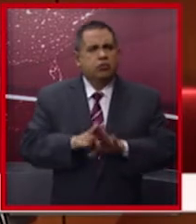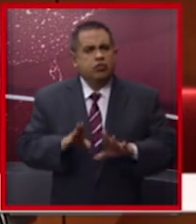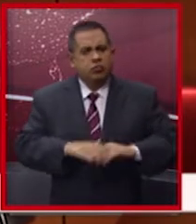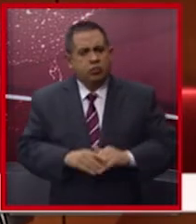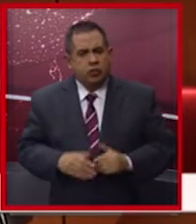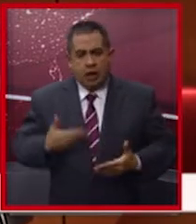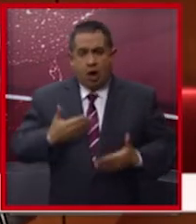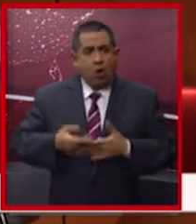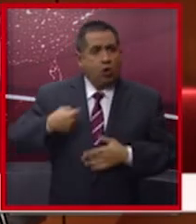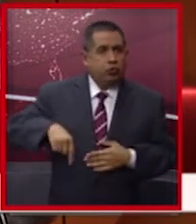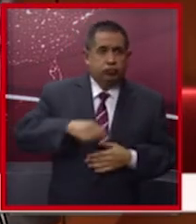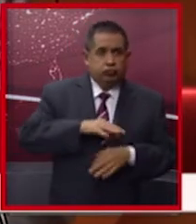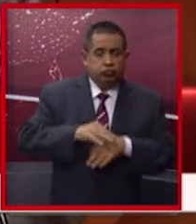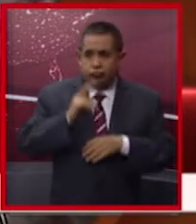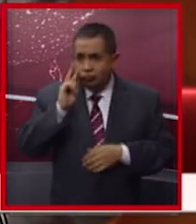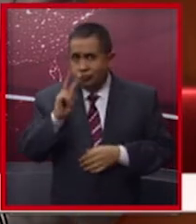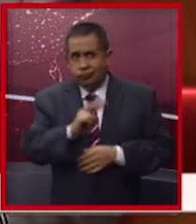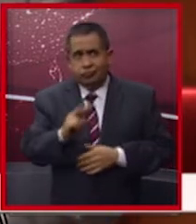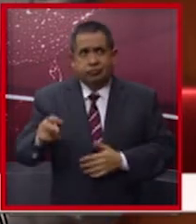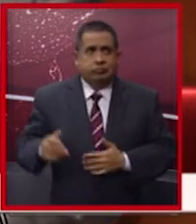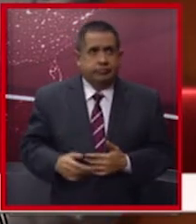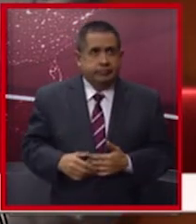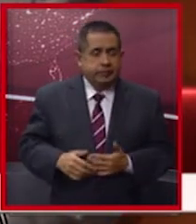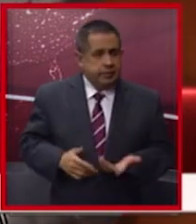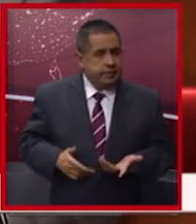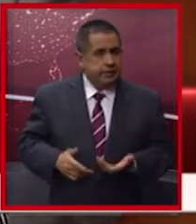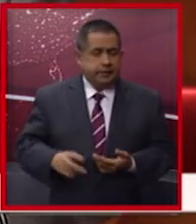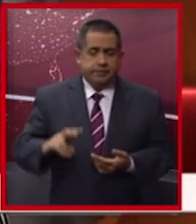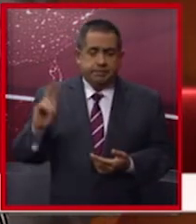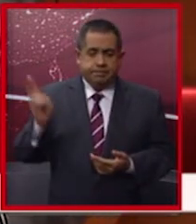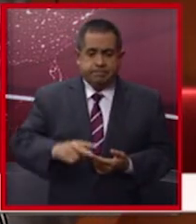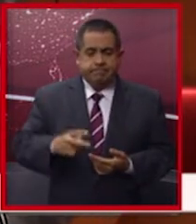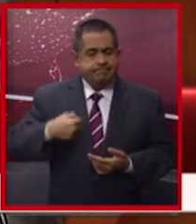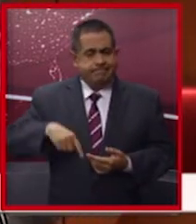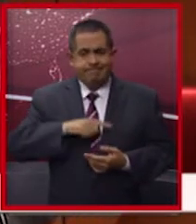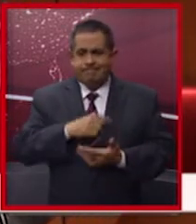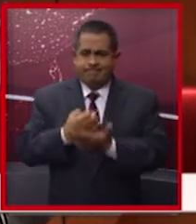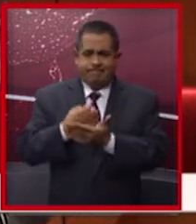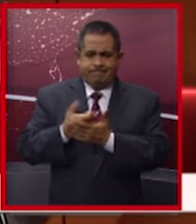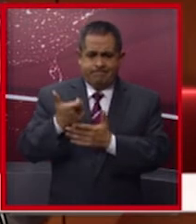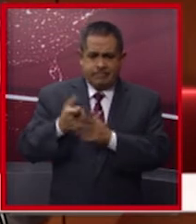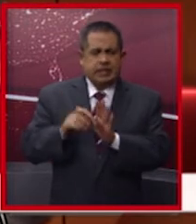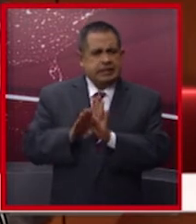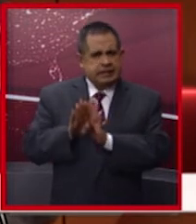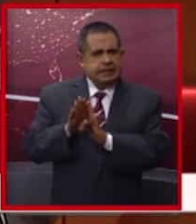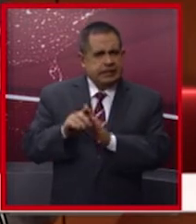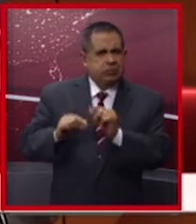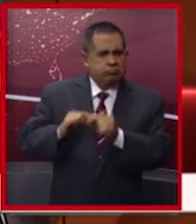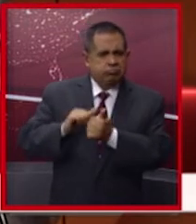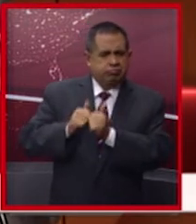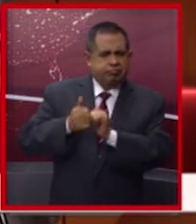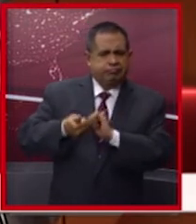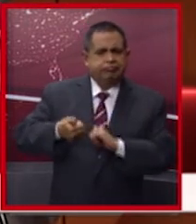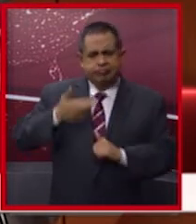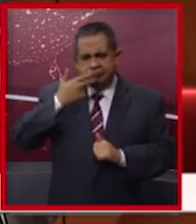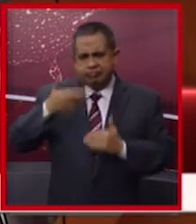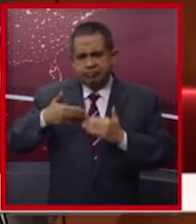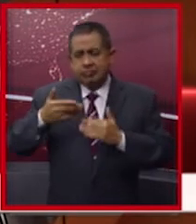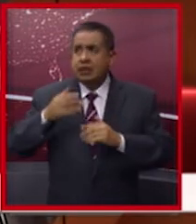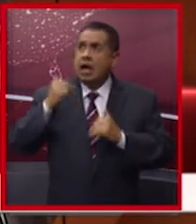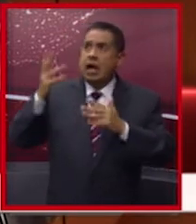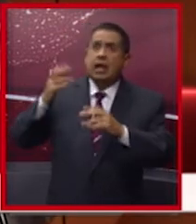que hoy estamos viviendo. Ciertamente, nuestra economía sigue creciendo pese a un